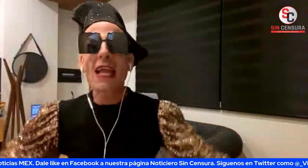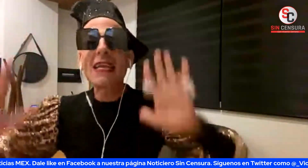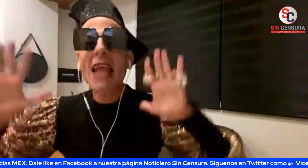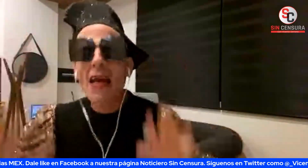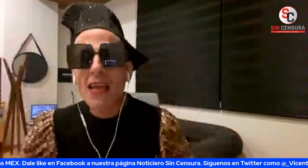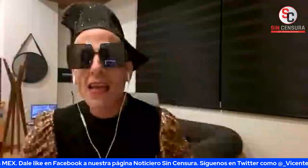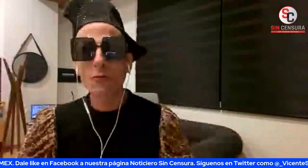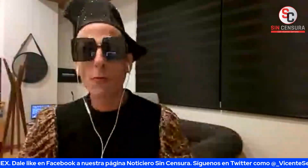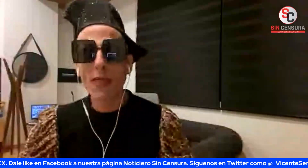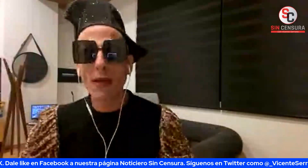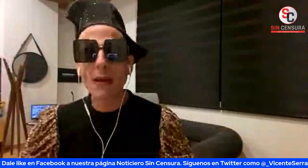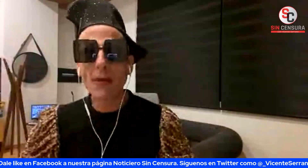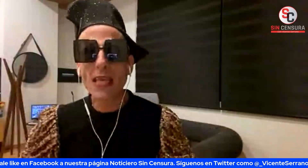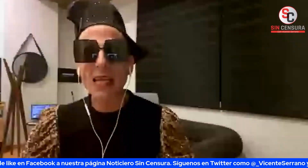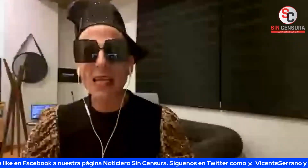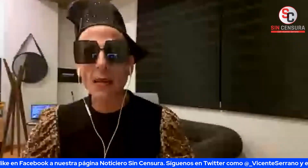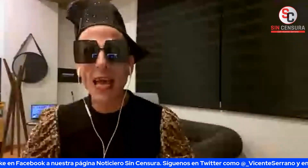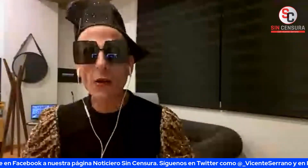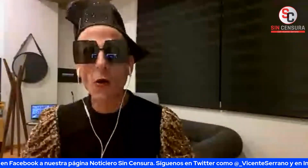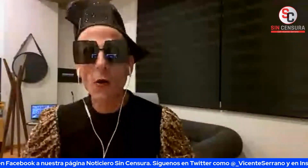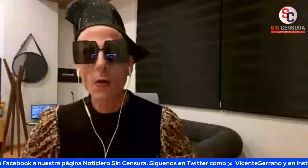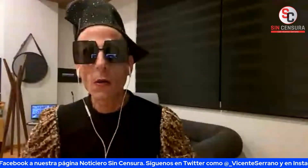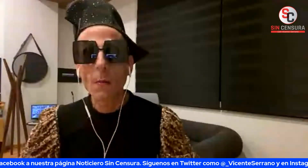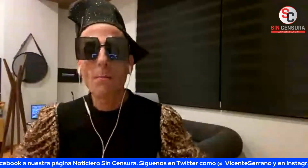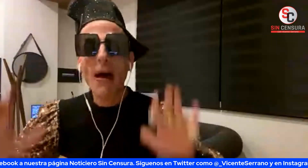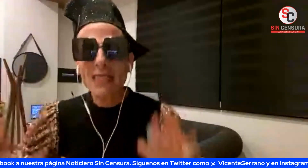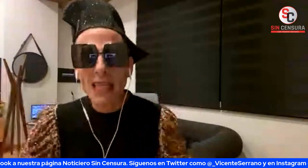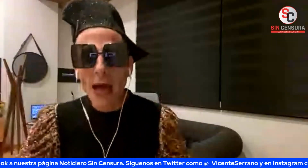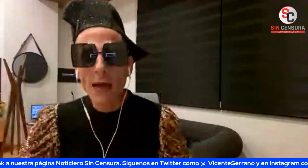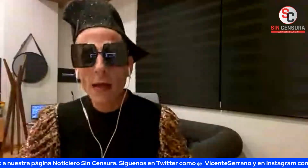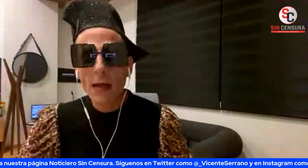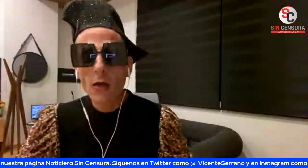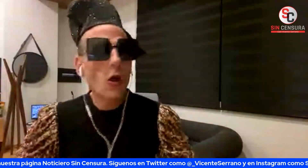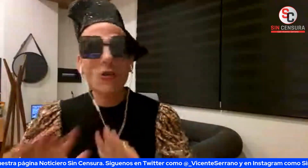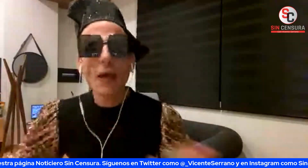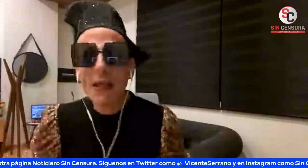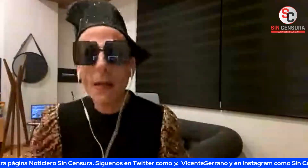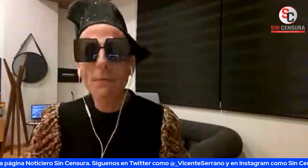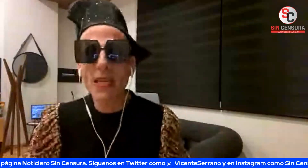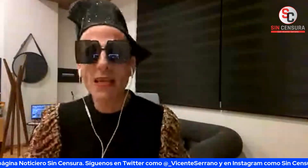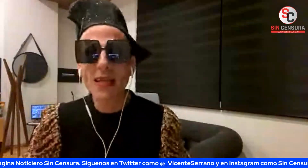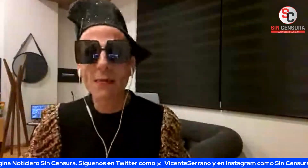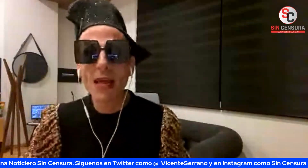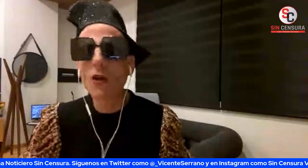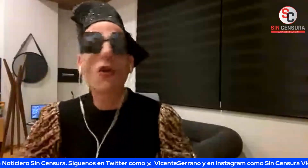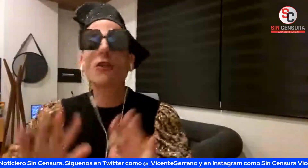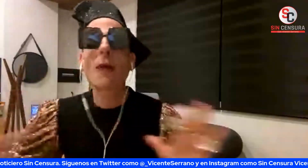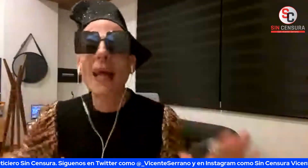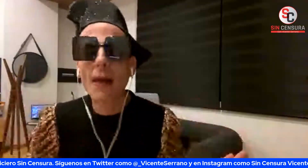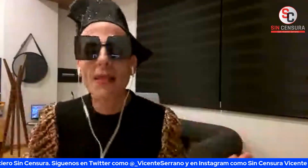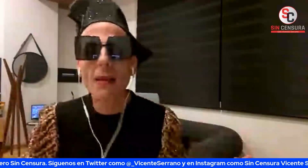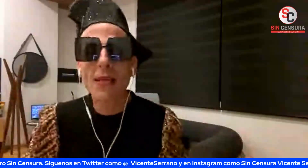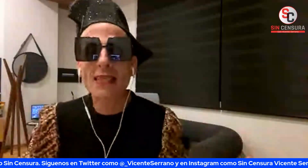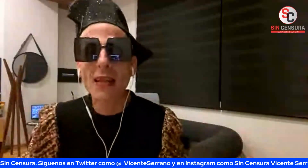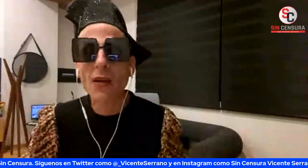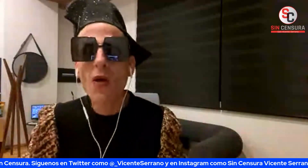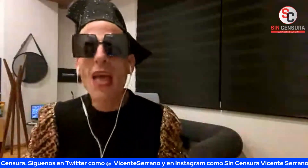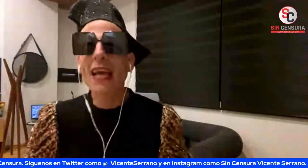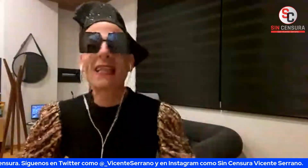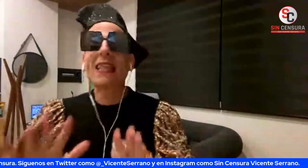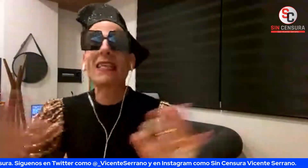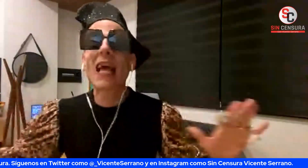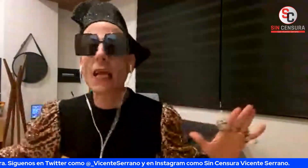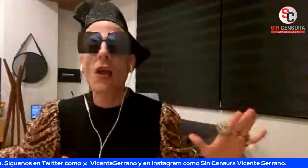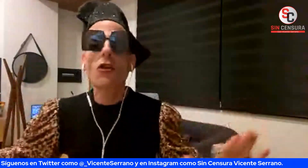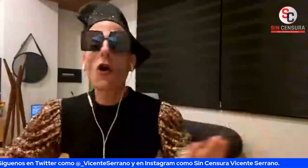país. Nadie nos puede vender piñas en invierno. Basta. No se venden piñas en invierno. No nos vengan a vender piñas en invierno.